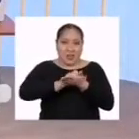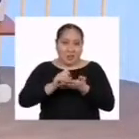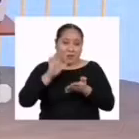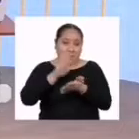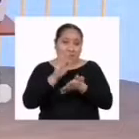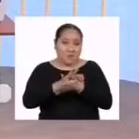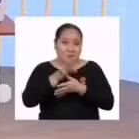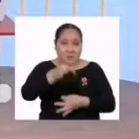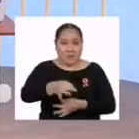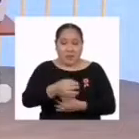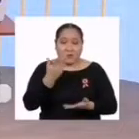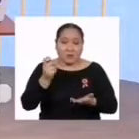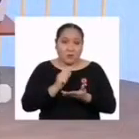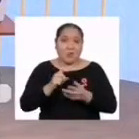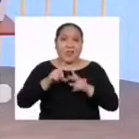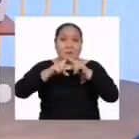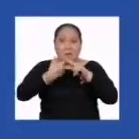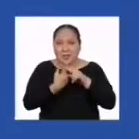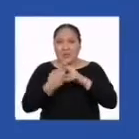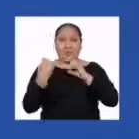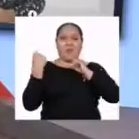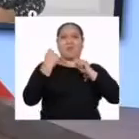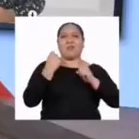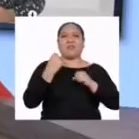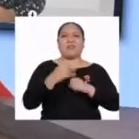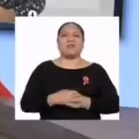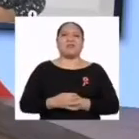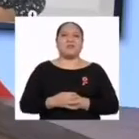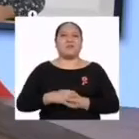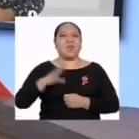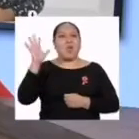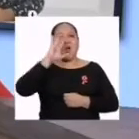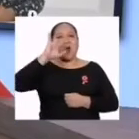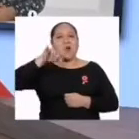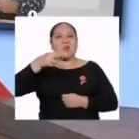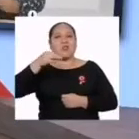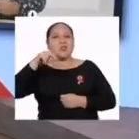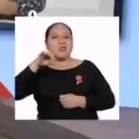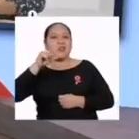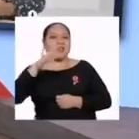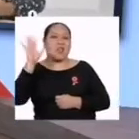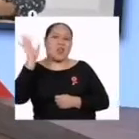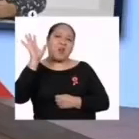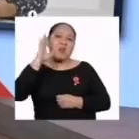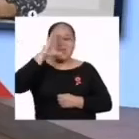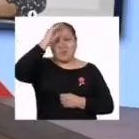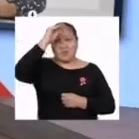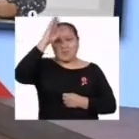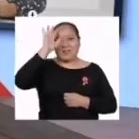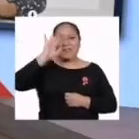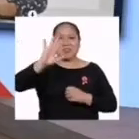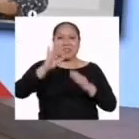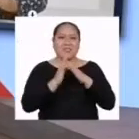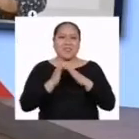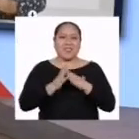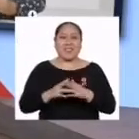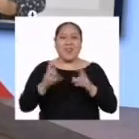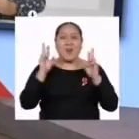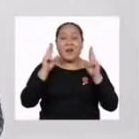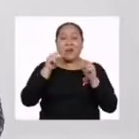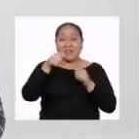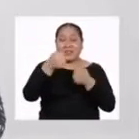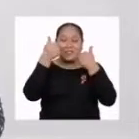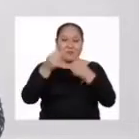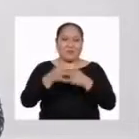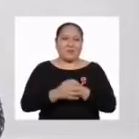sus apuntes, que empezamos con fuerza. Hola Jonathan, buenas chicas y chicos en sus casas, espero que estén